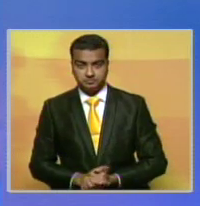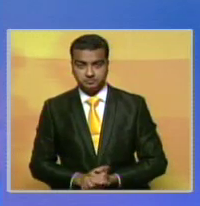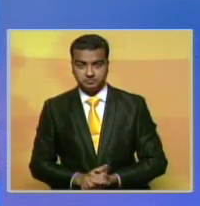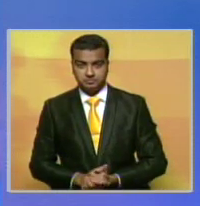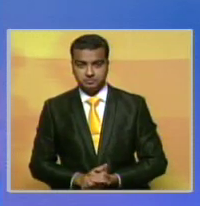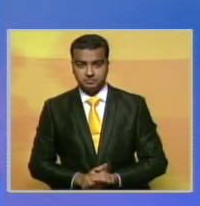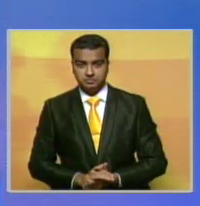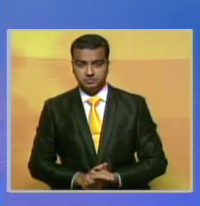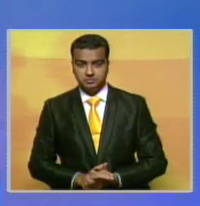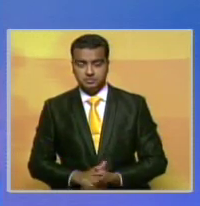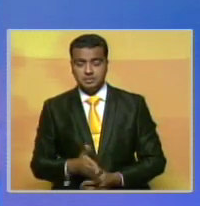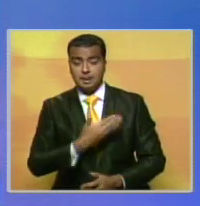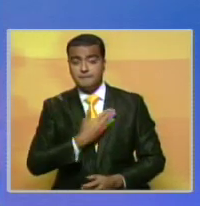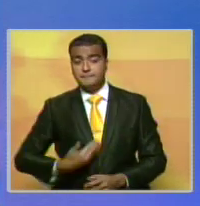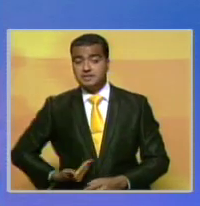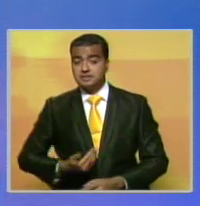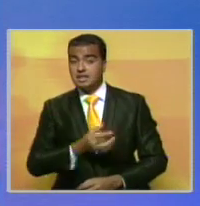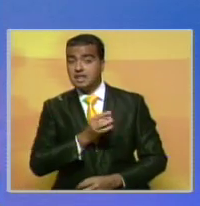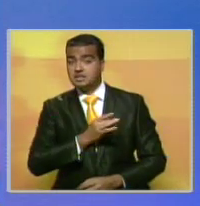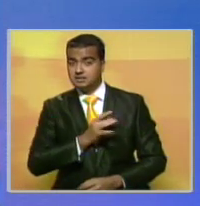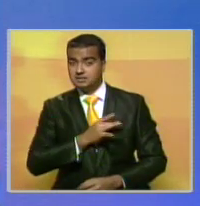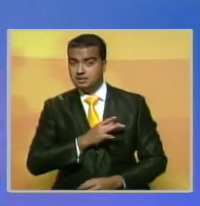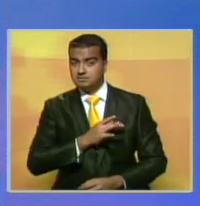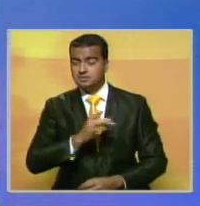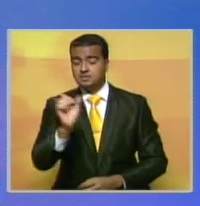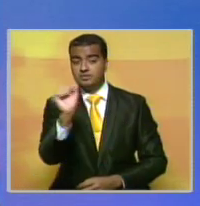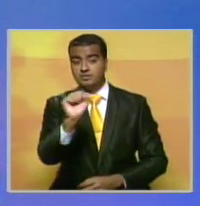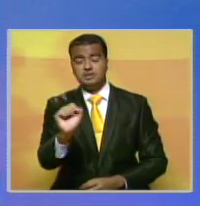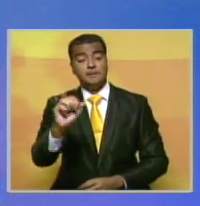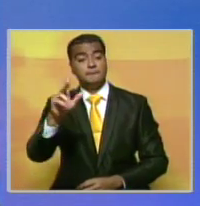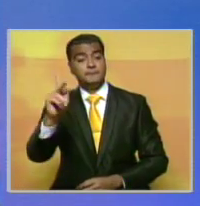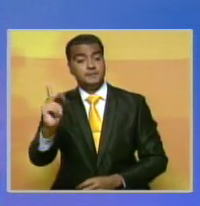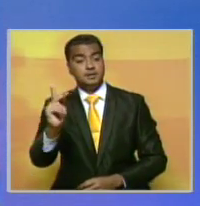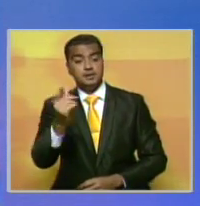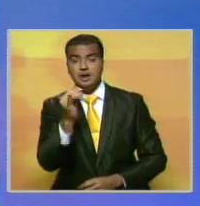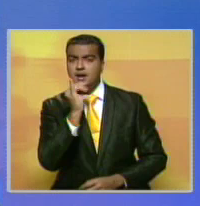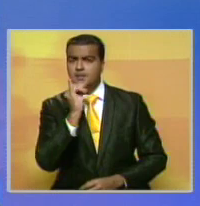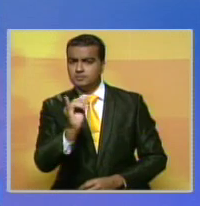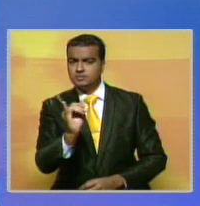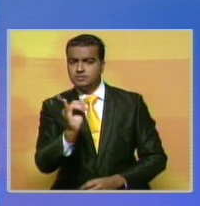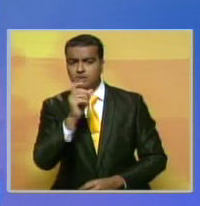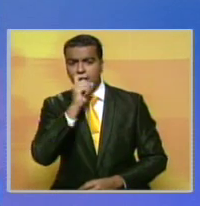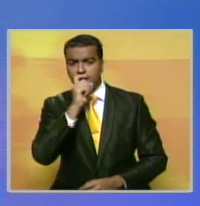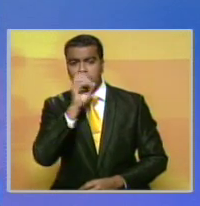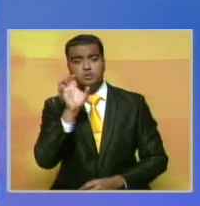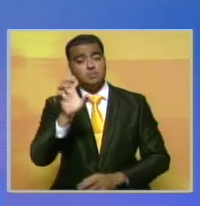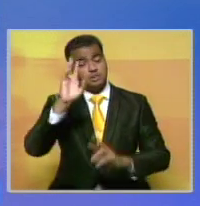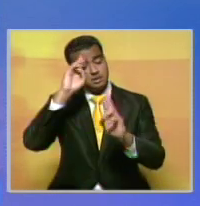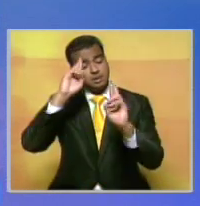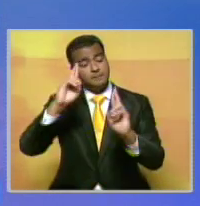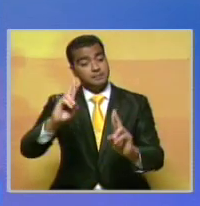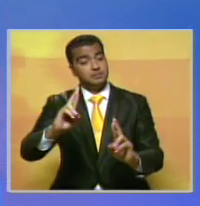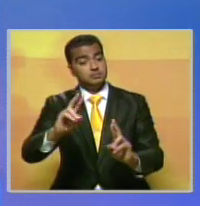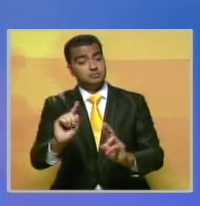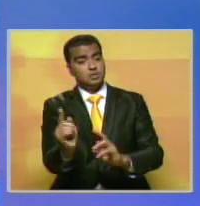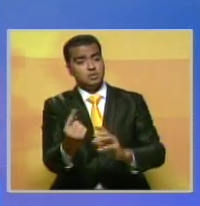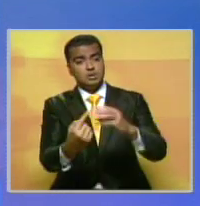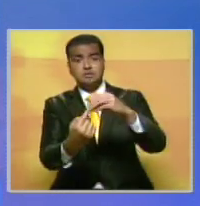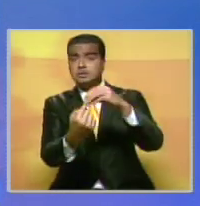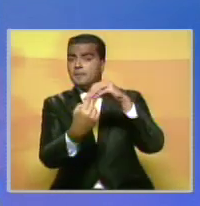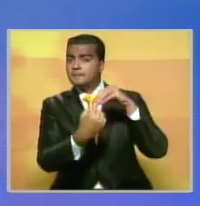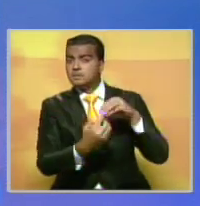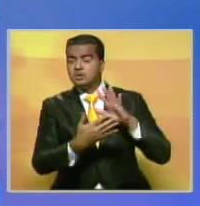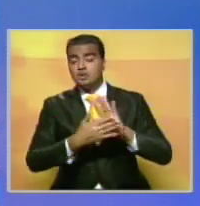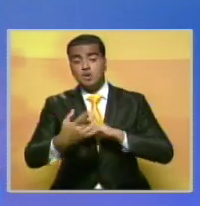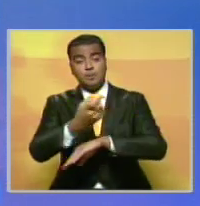El presidente saliente de Chile, Sebastián Piñera, respondió al mandatario de la República, Nicolás Maduro, que su país respeta la autodeterminación de los